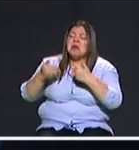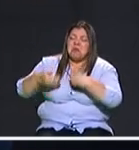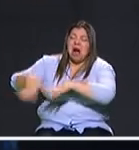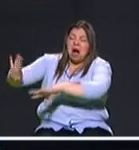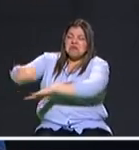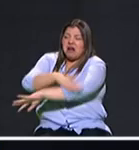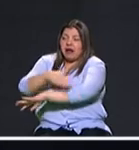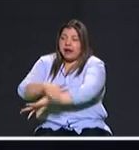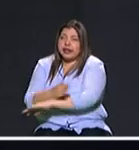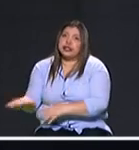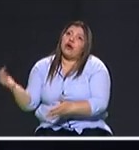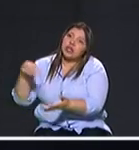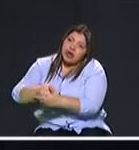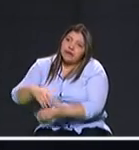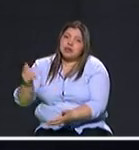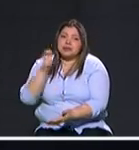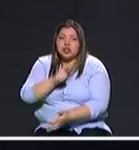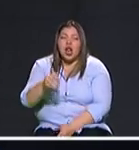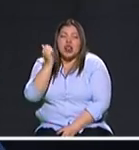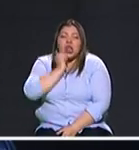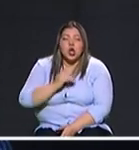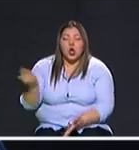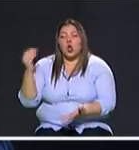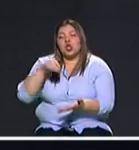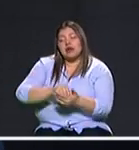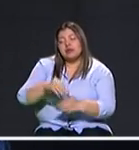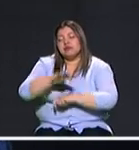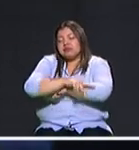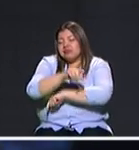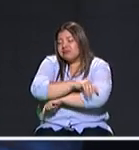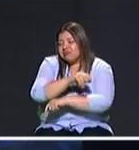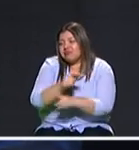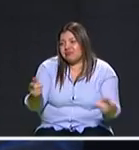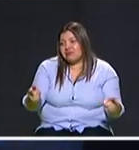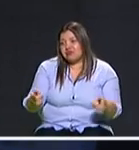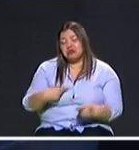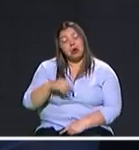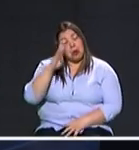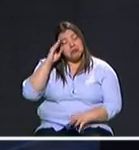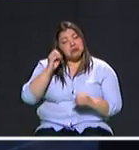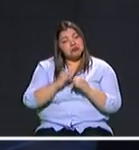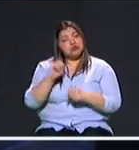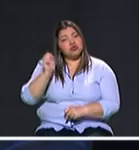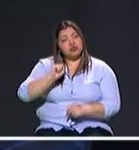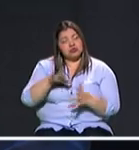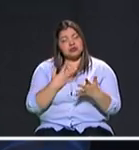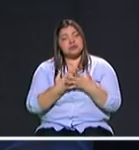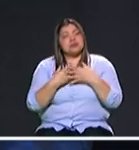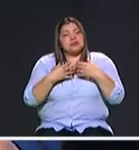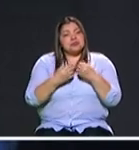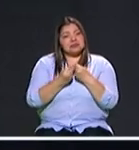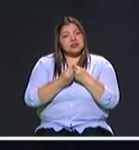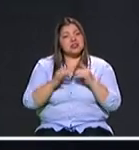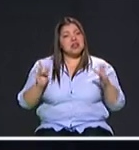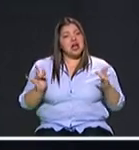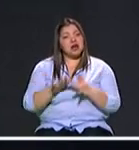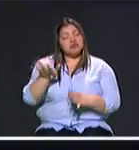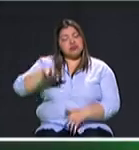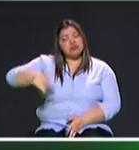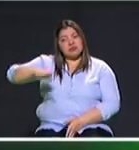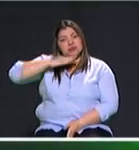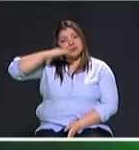se genera la impunidad el medellín entonces si a la cárcel para esos sindicados que tiene el municipio de medellín a su